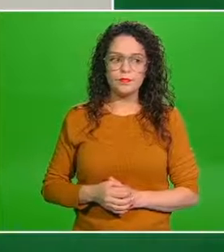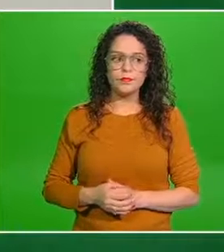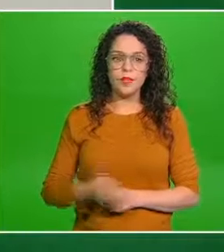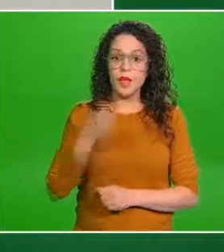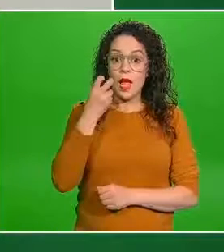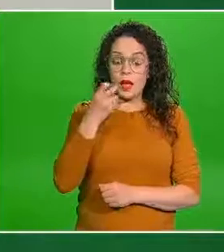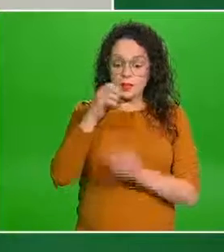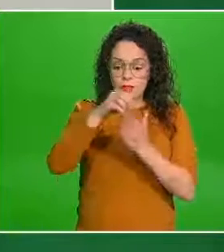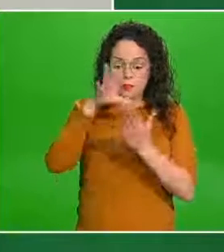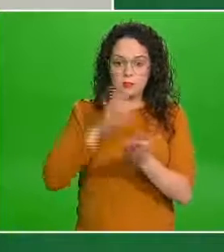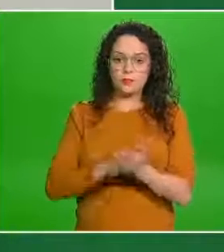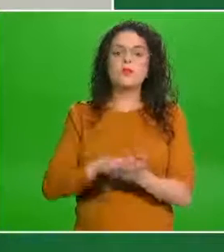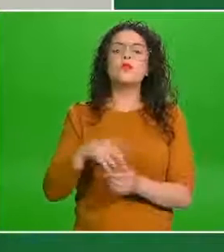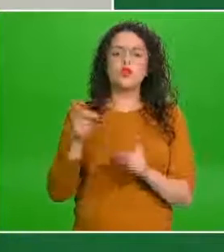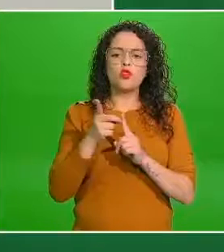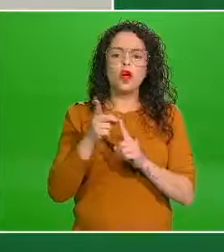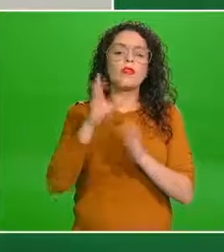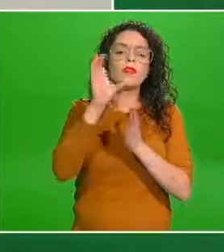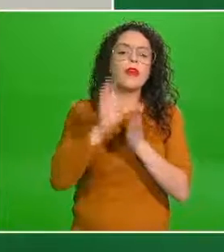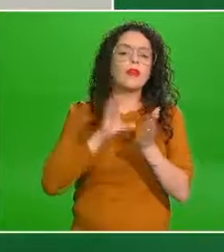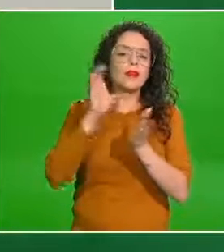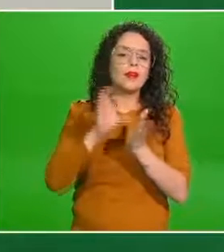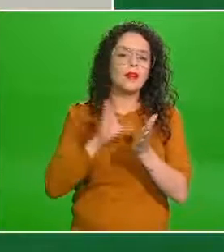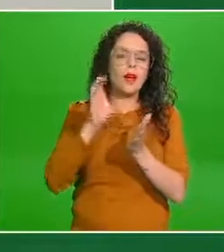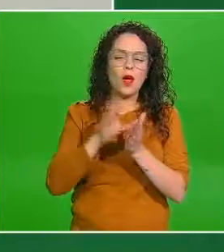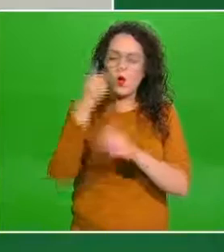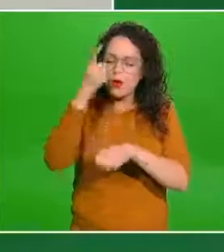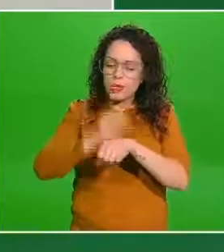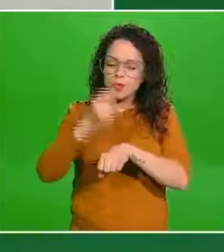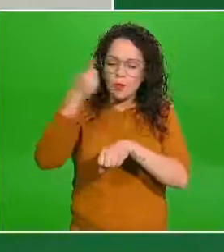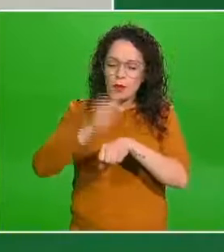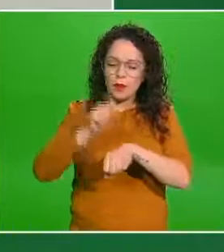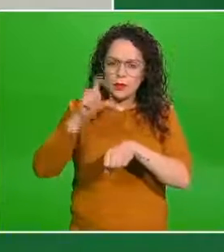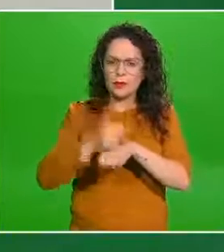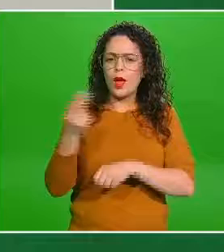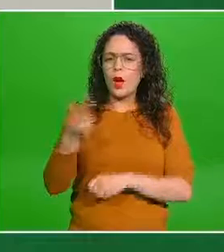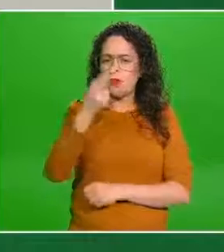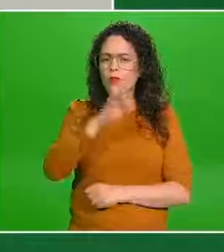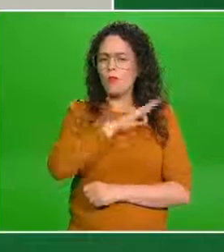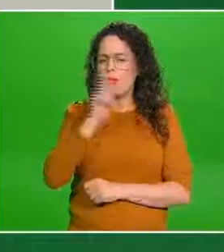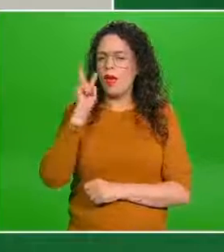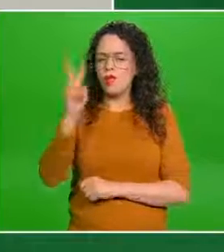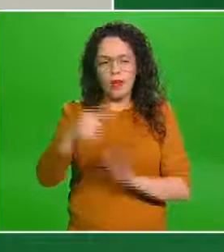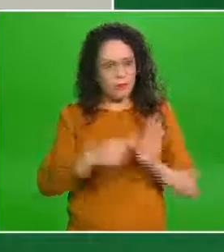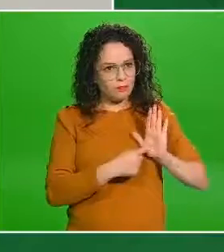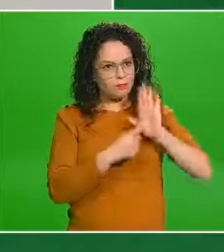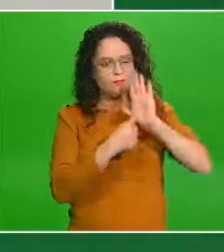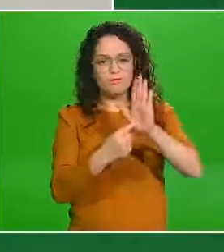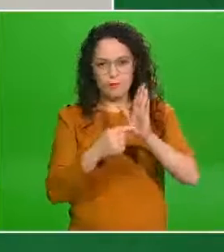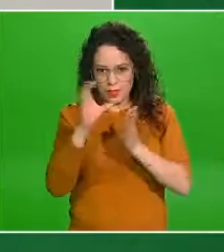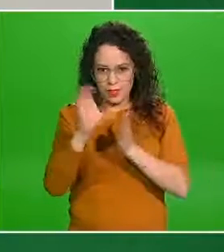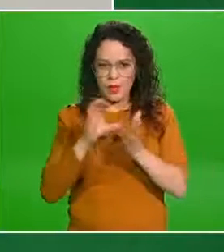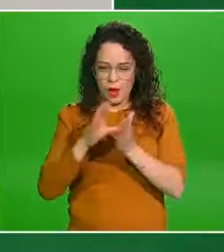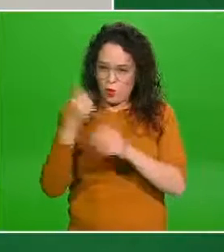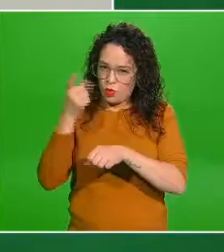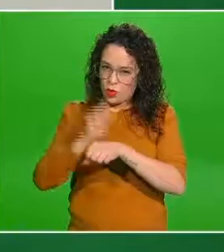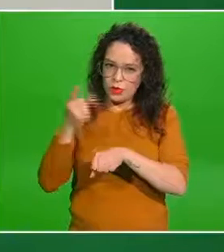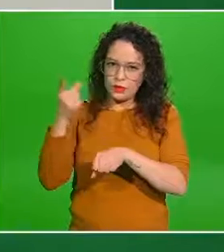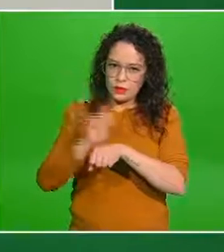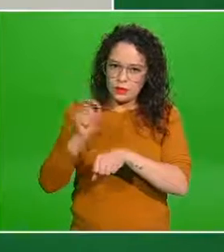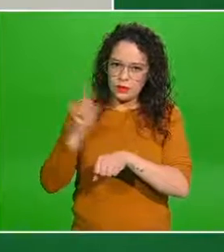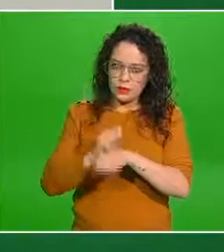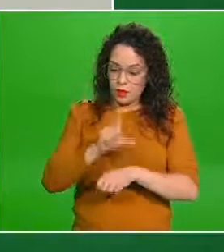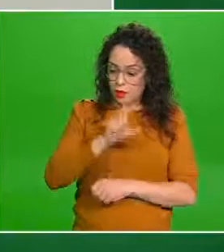el calendario semanal y ustedes van a poder identificar claramente en los calendarios semanales cuando las dosis que se